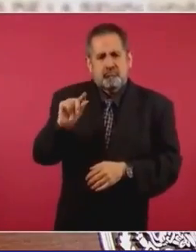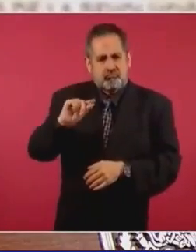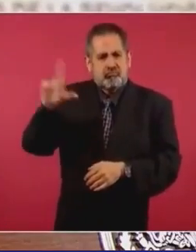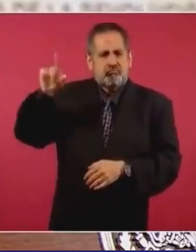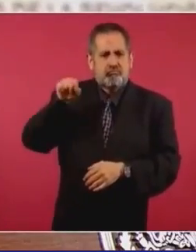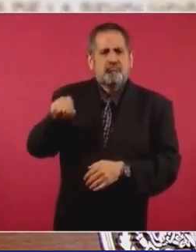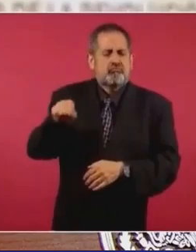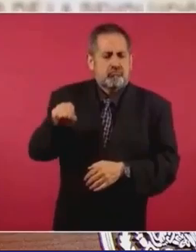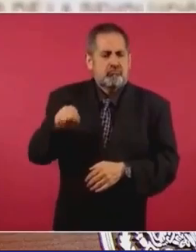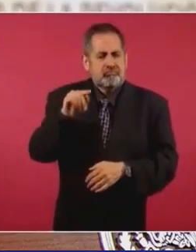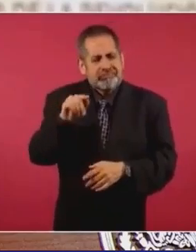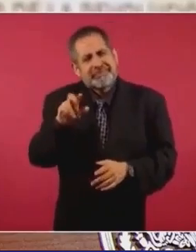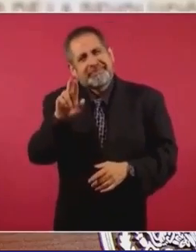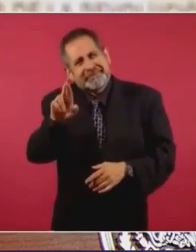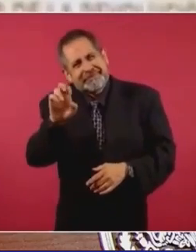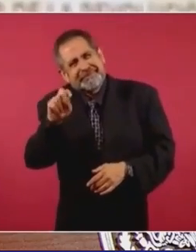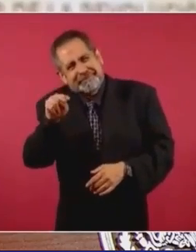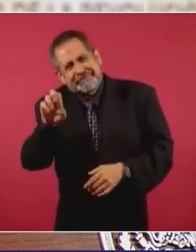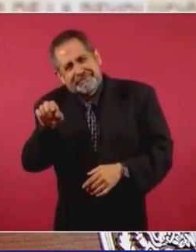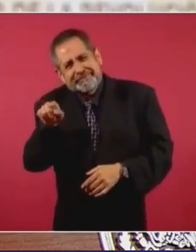profesional. Era el René,